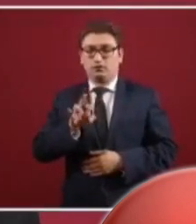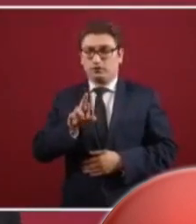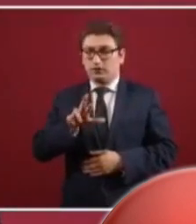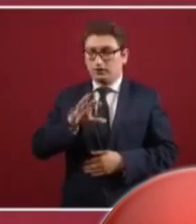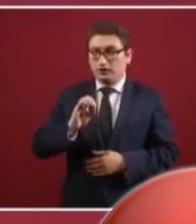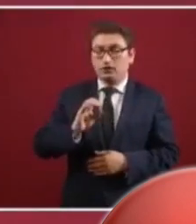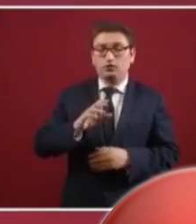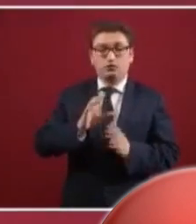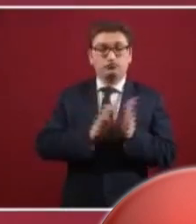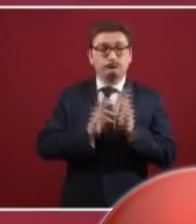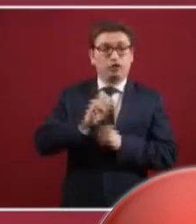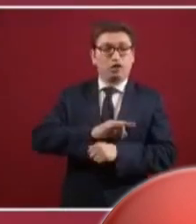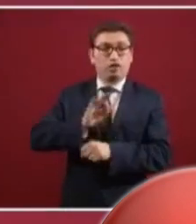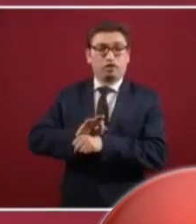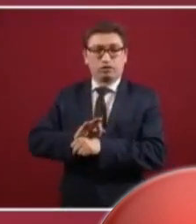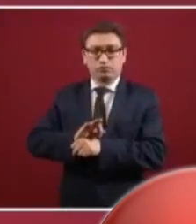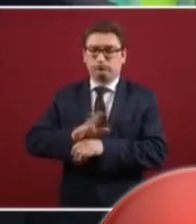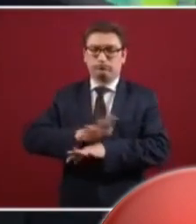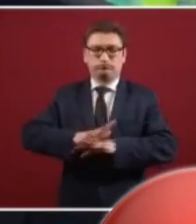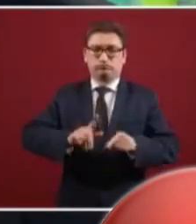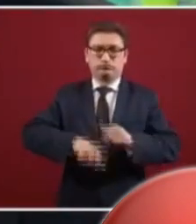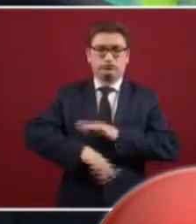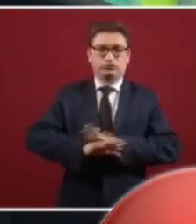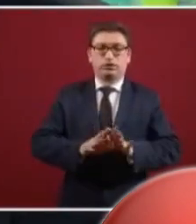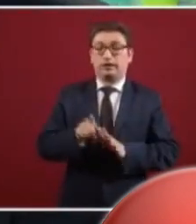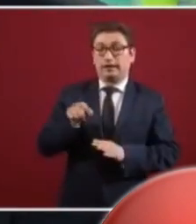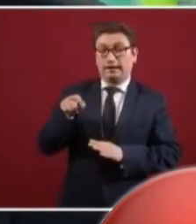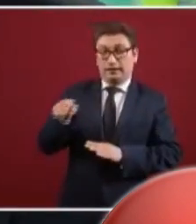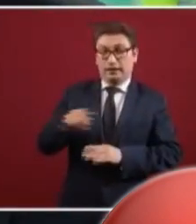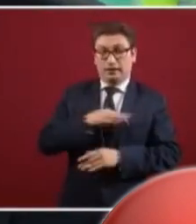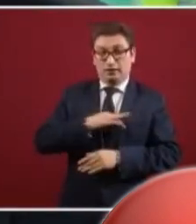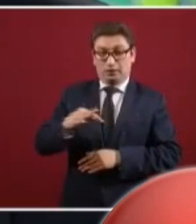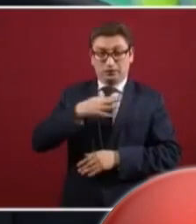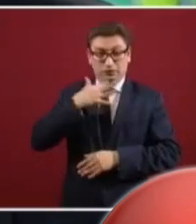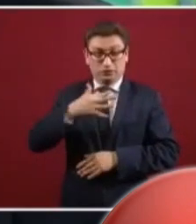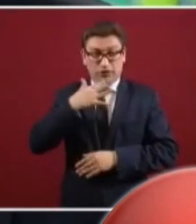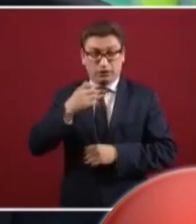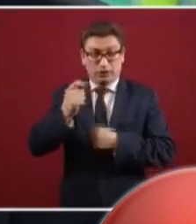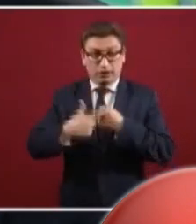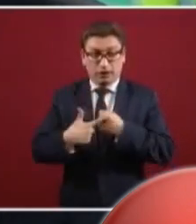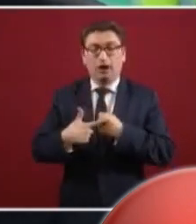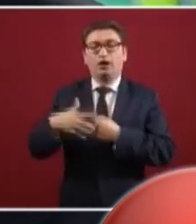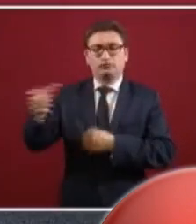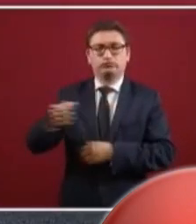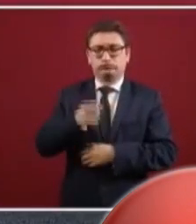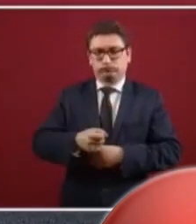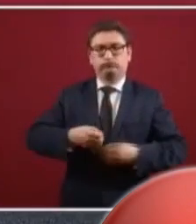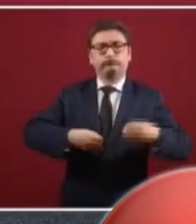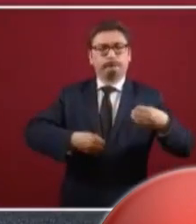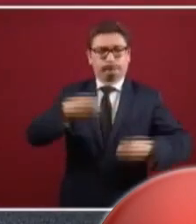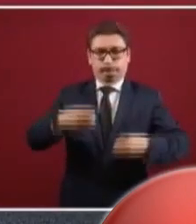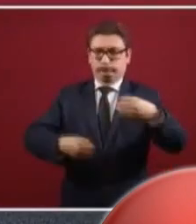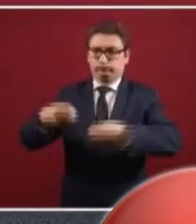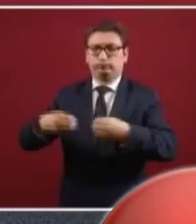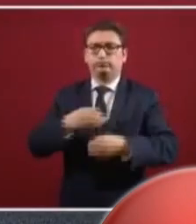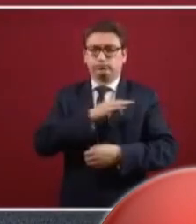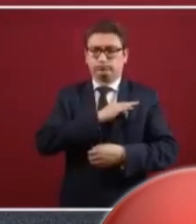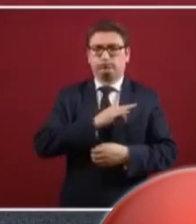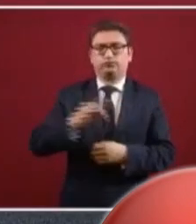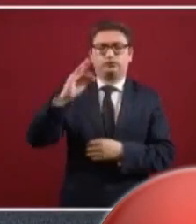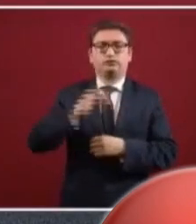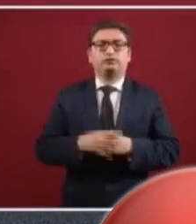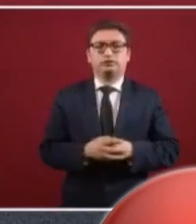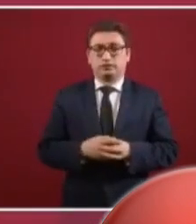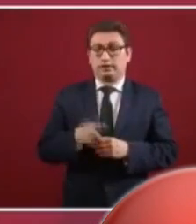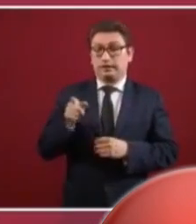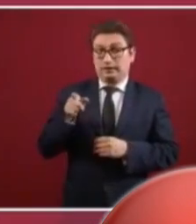ser juzgado por delitos de corrupción y por cualquier delito, aún